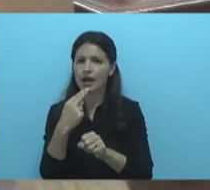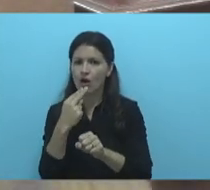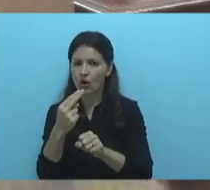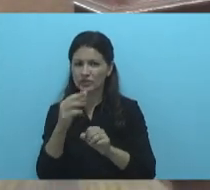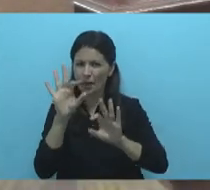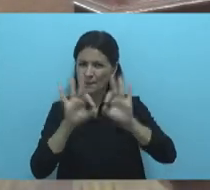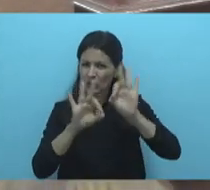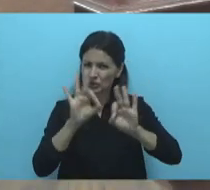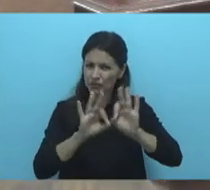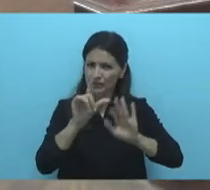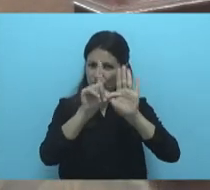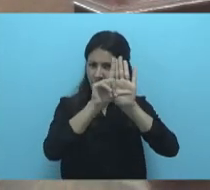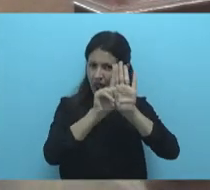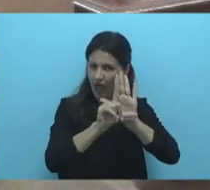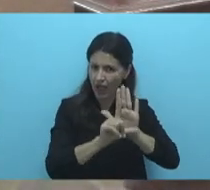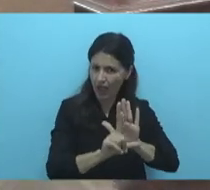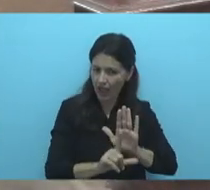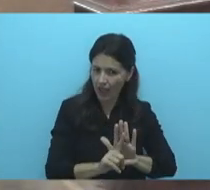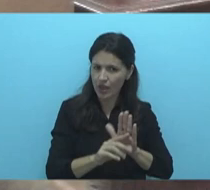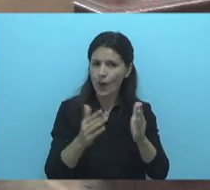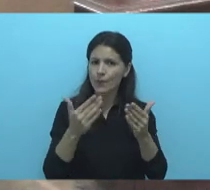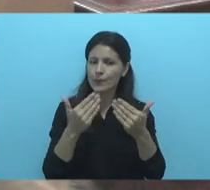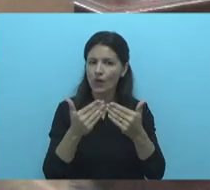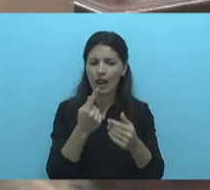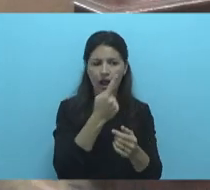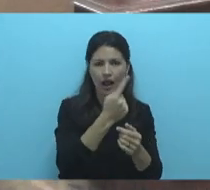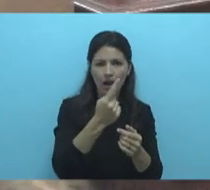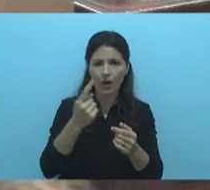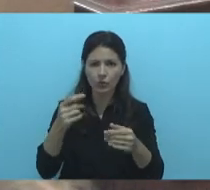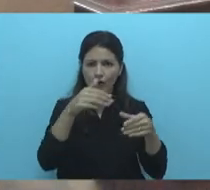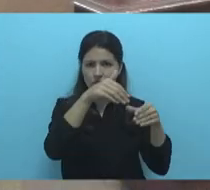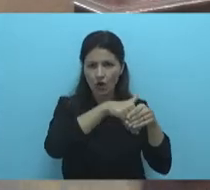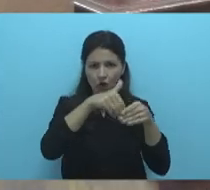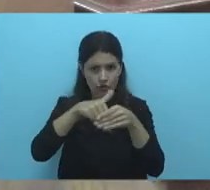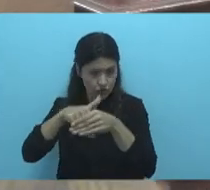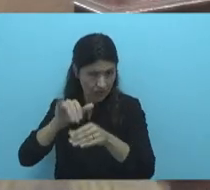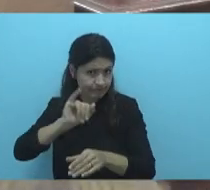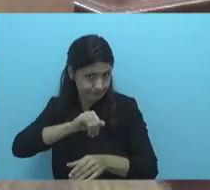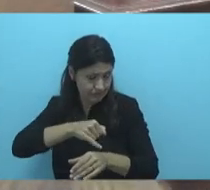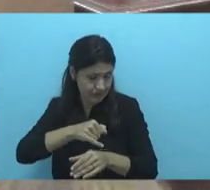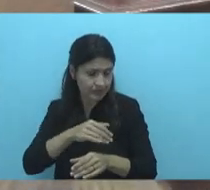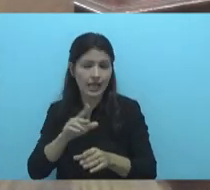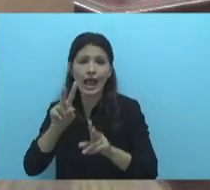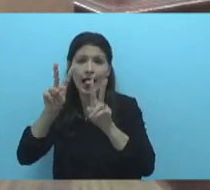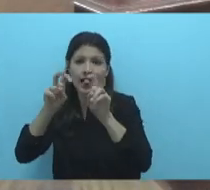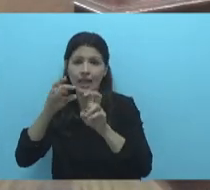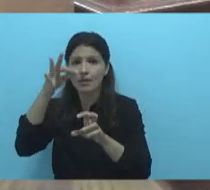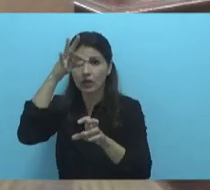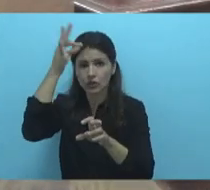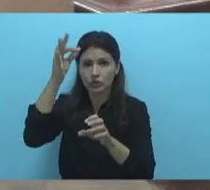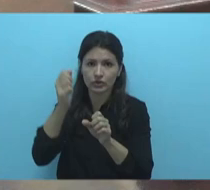son proyectos de ley, se traten en forma individual y desde el 12 al 65